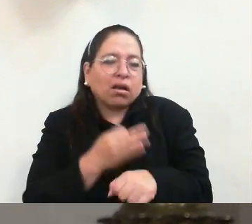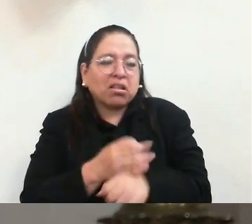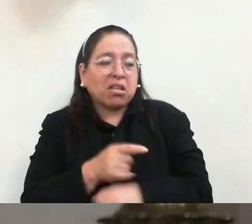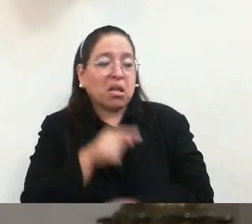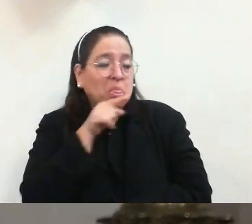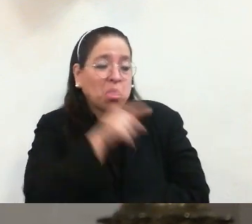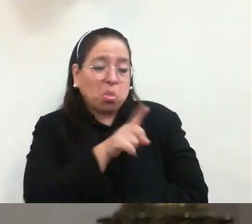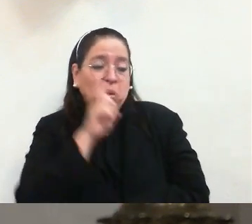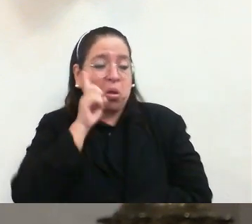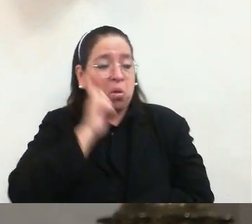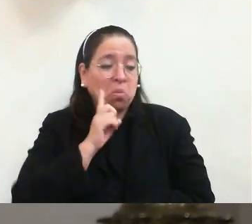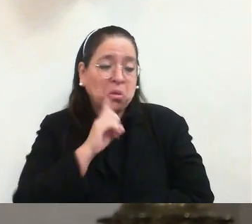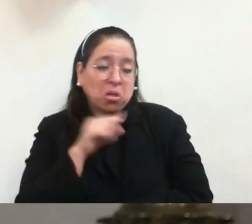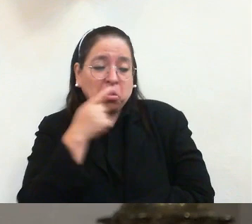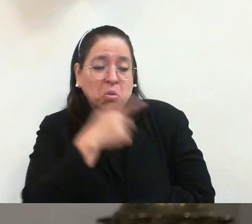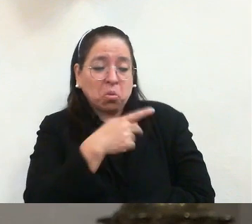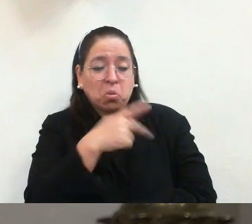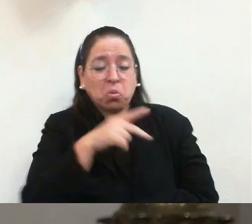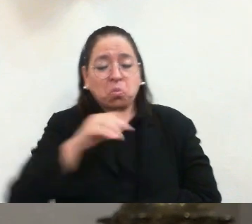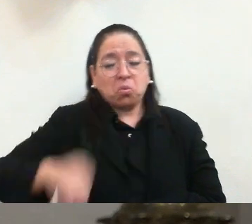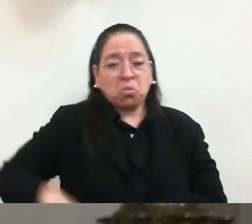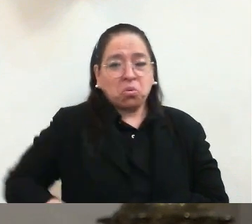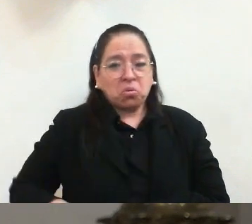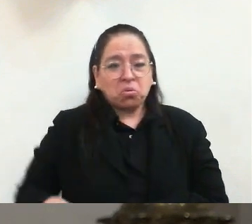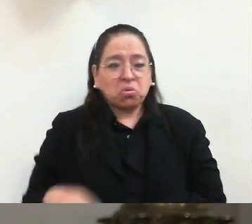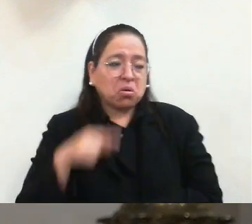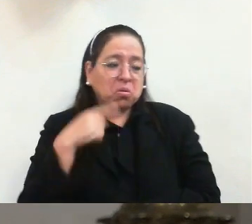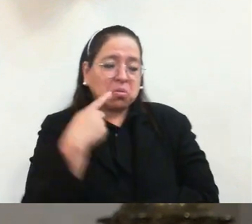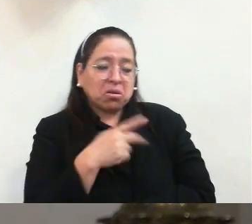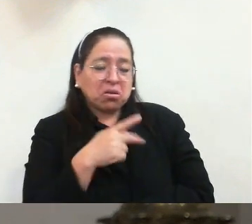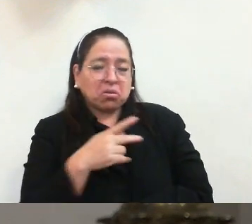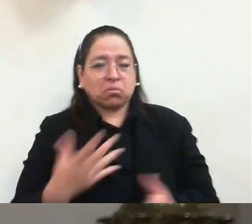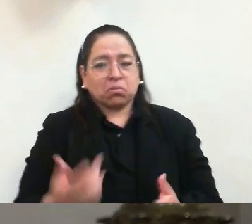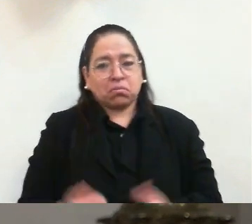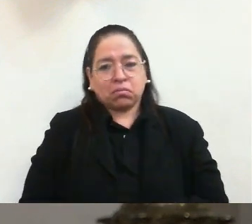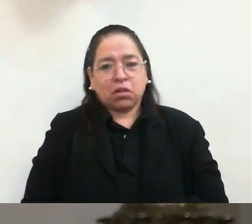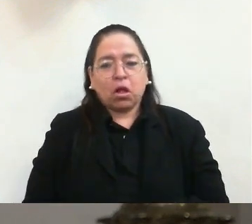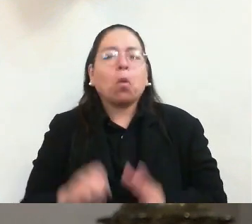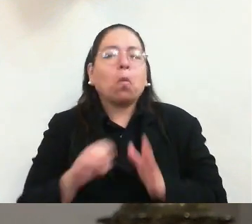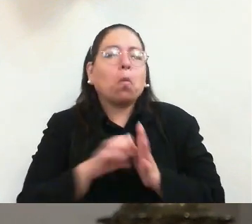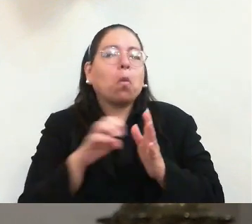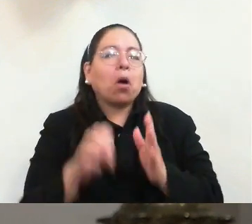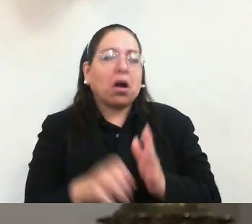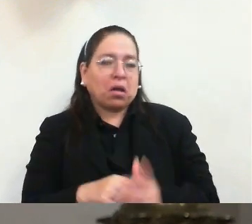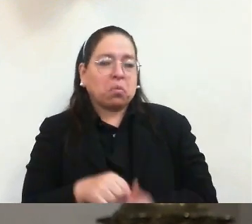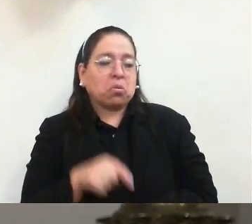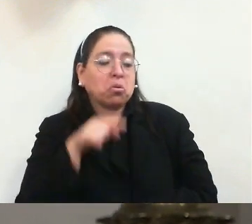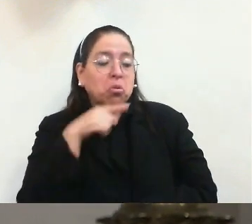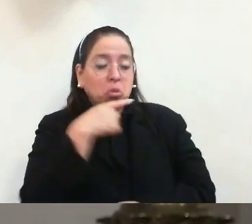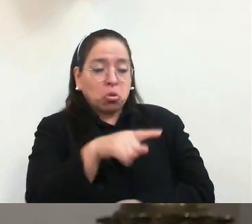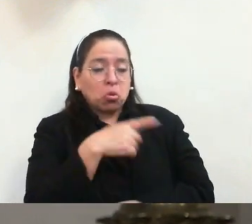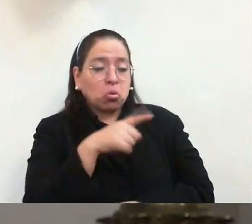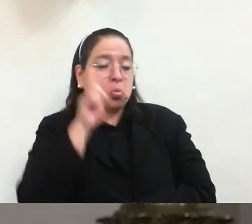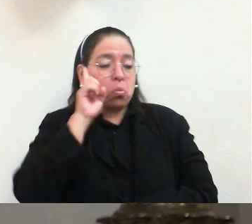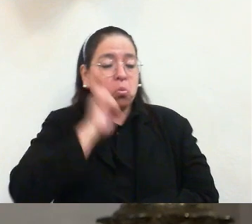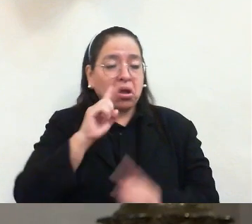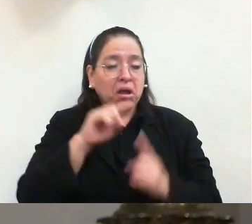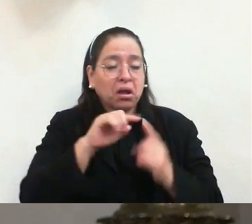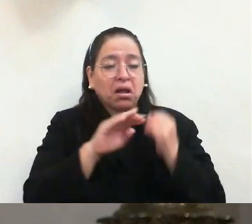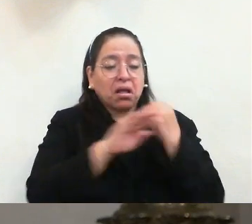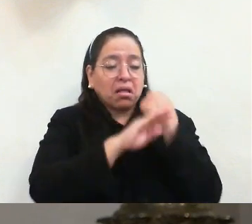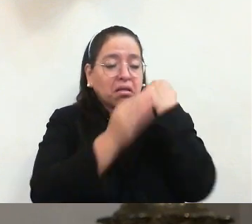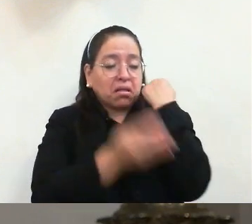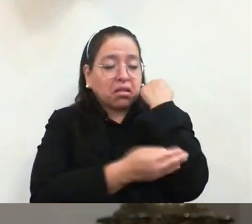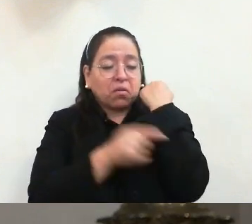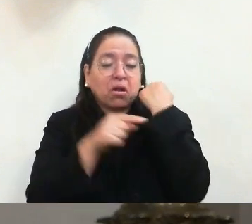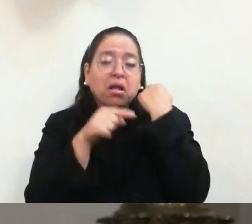acaso no es así cuando se aborde el tema del aborto que dicen a la